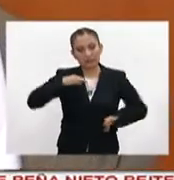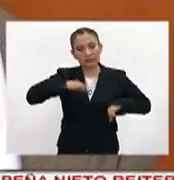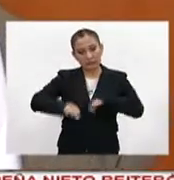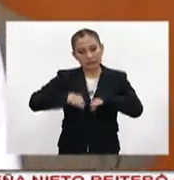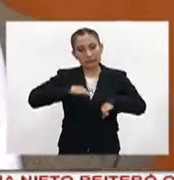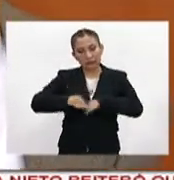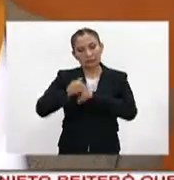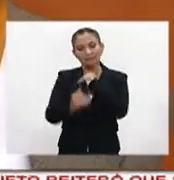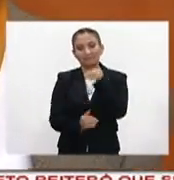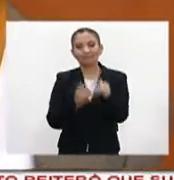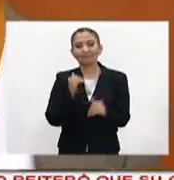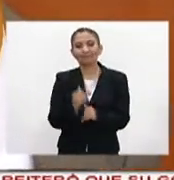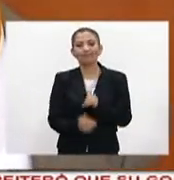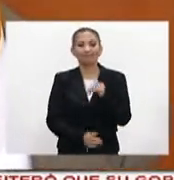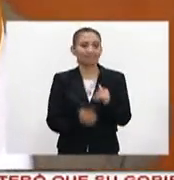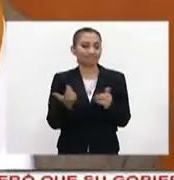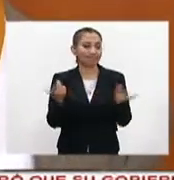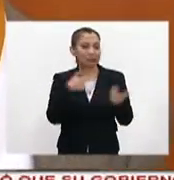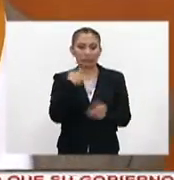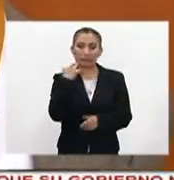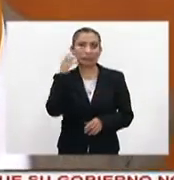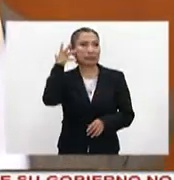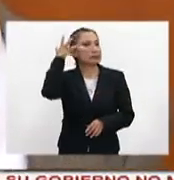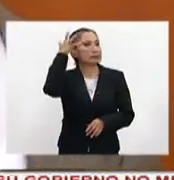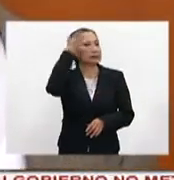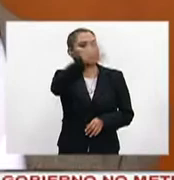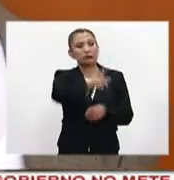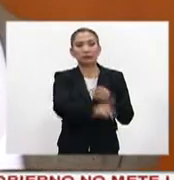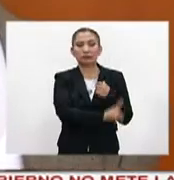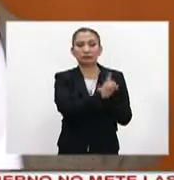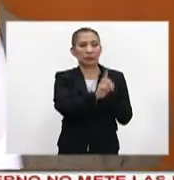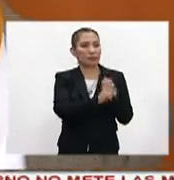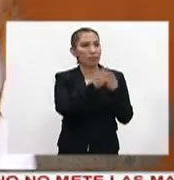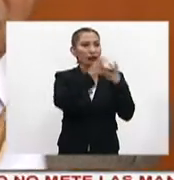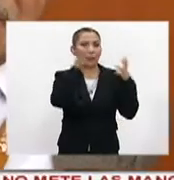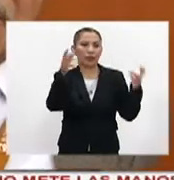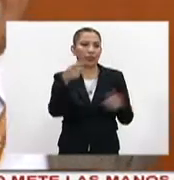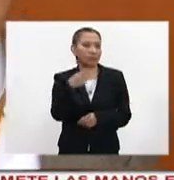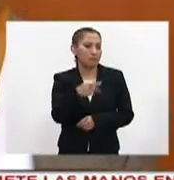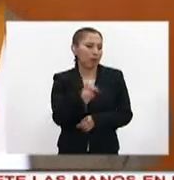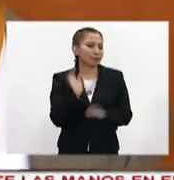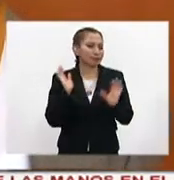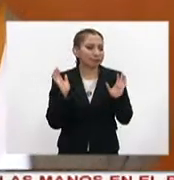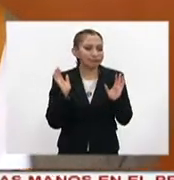trabajando. Y pues es un reto enorme, pero pues